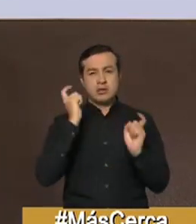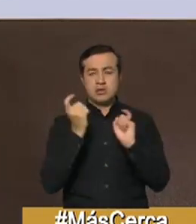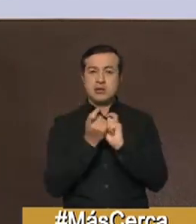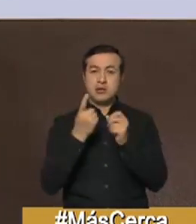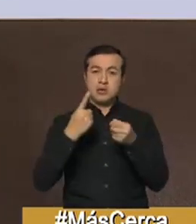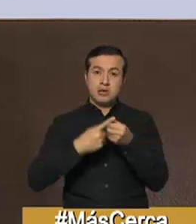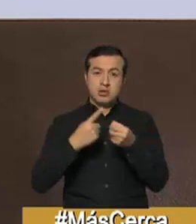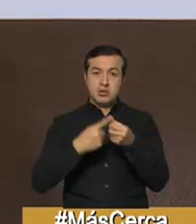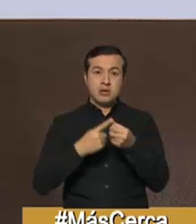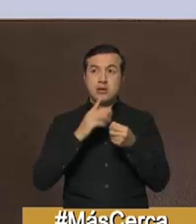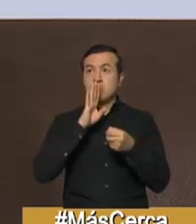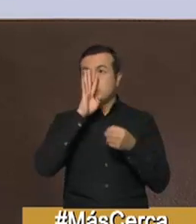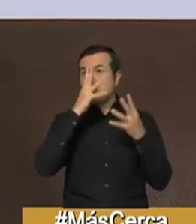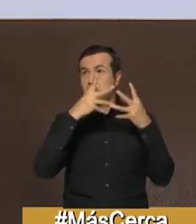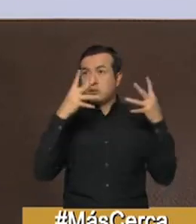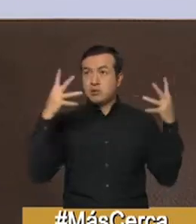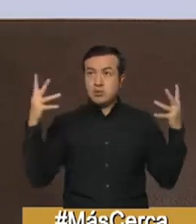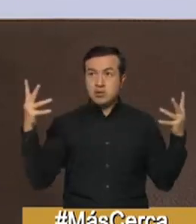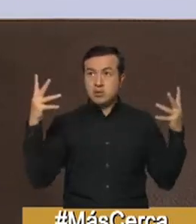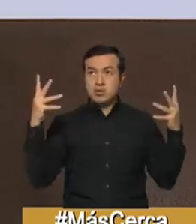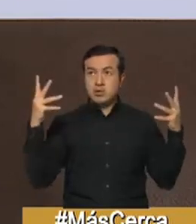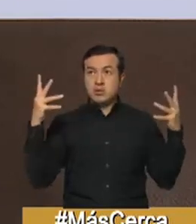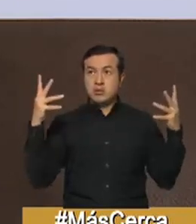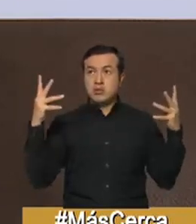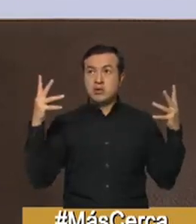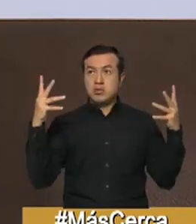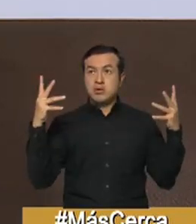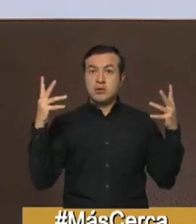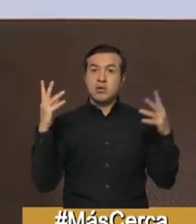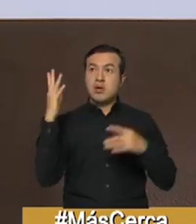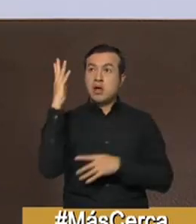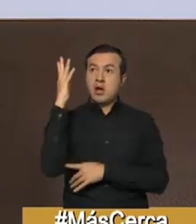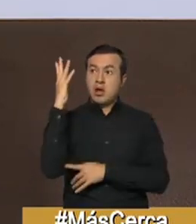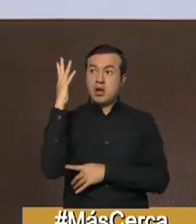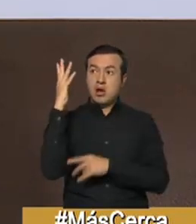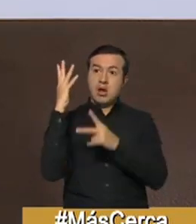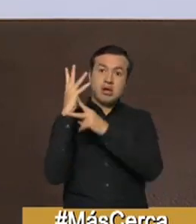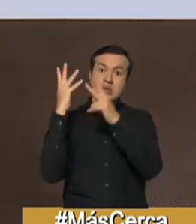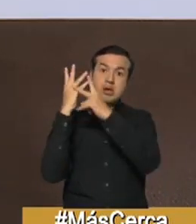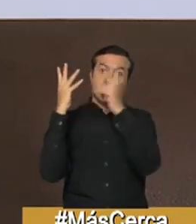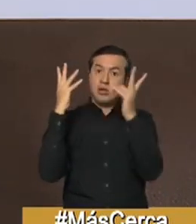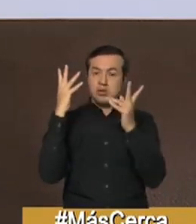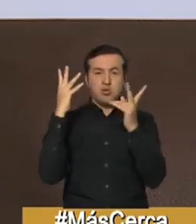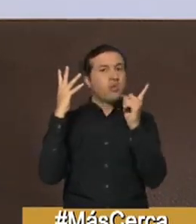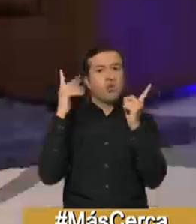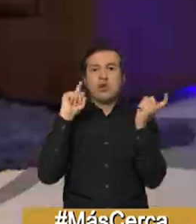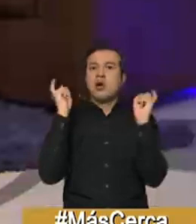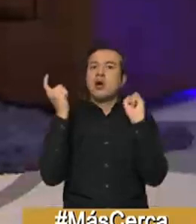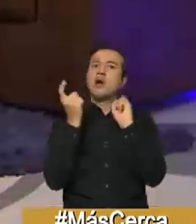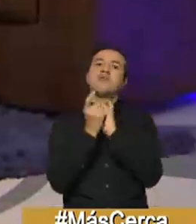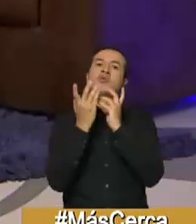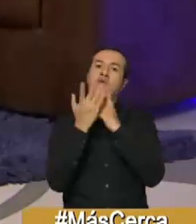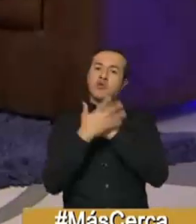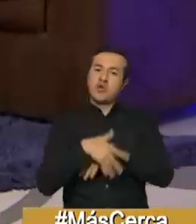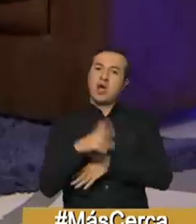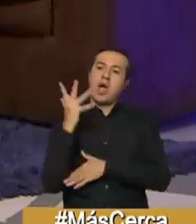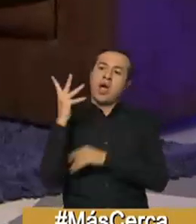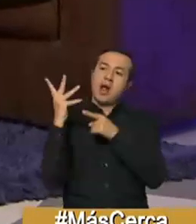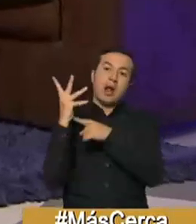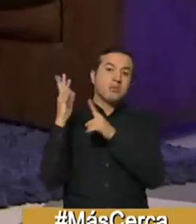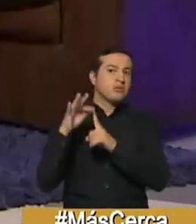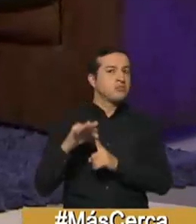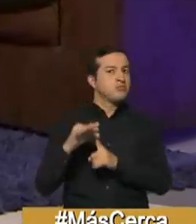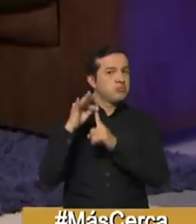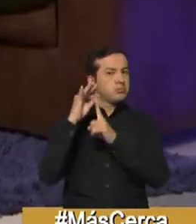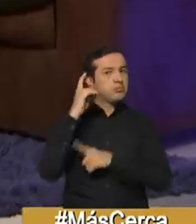quiteños defendiendo a los cables de los malvados árboles y es al revés. Y ahora creo que vamos a hacer al revés ya finalmente. Tenemos. Entonces,